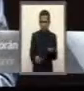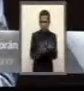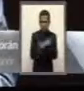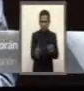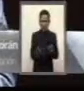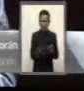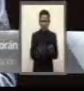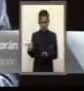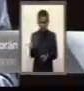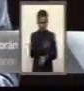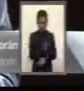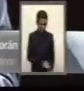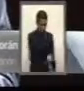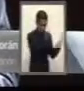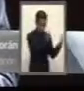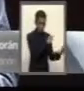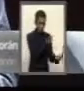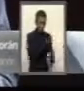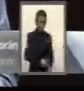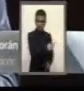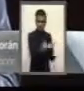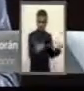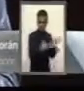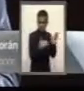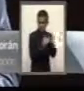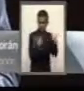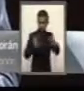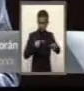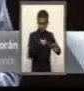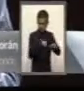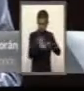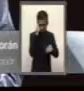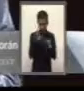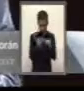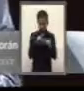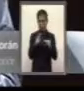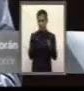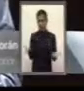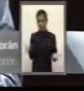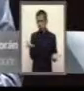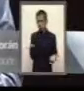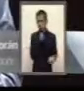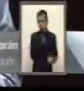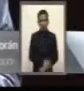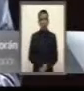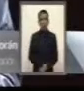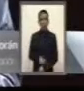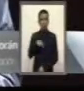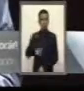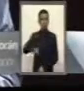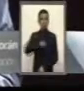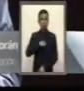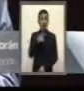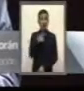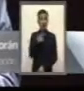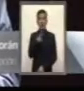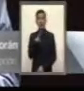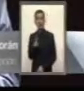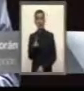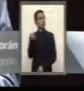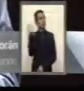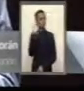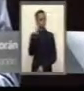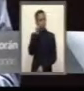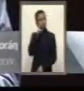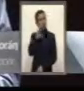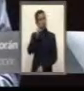millones de trabajadores con este próximo incremento. En el PRD siempre apostamos por recuperar